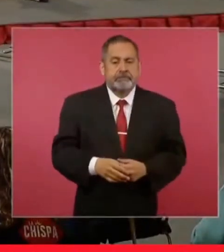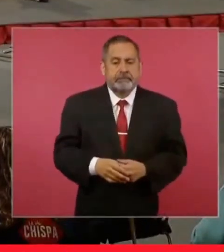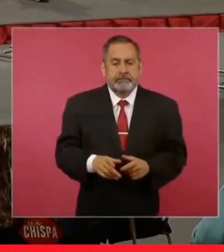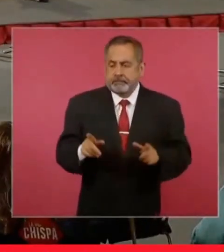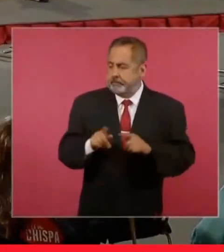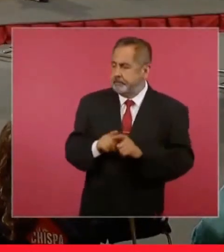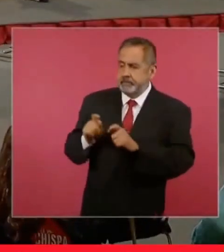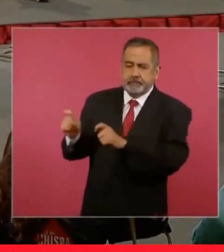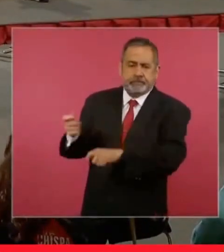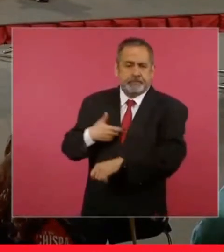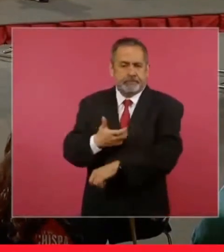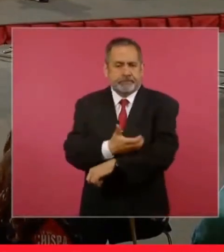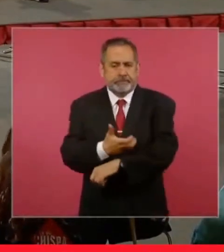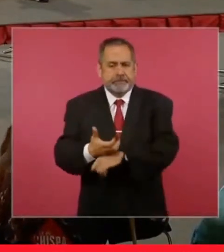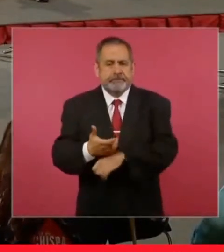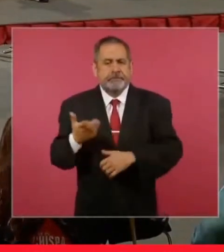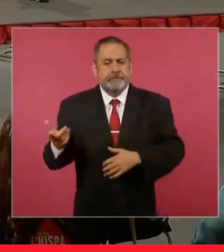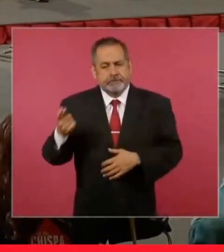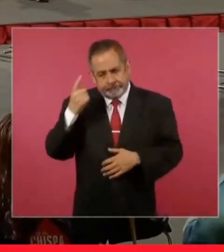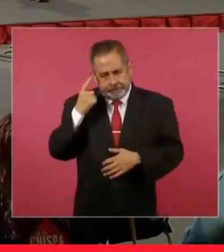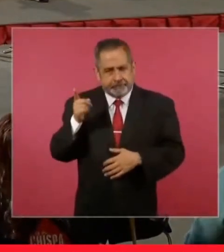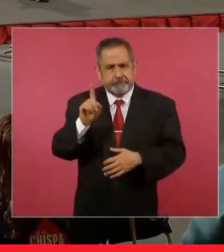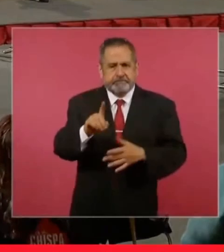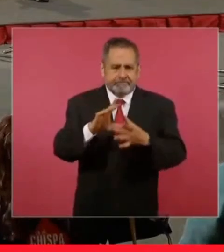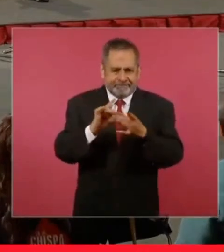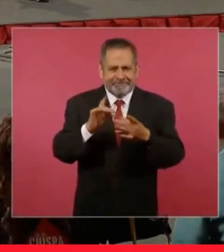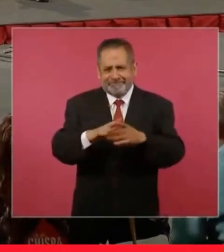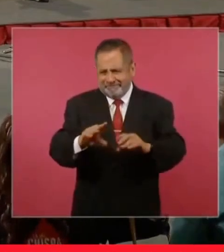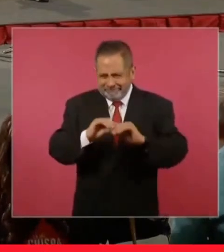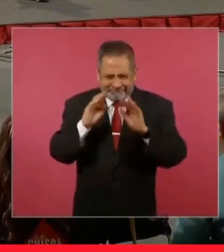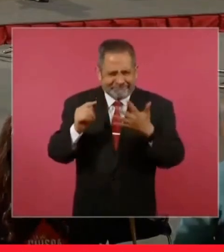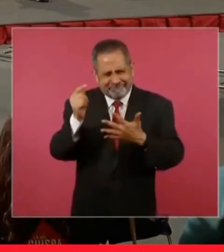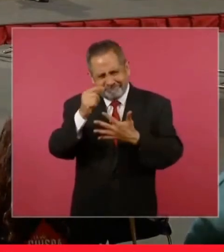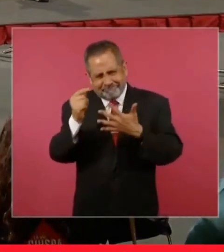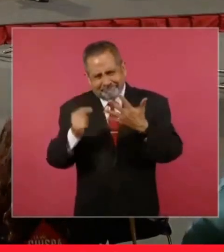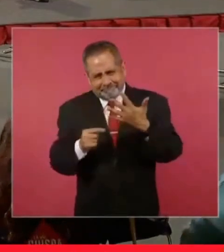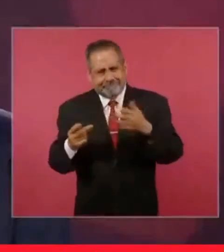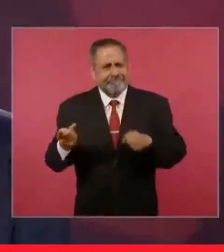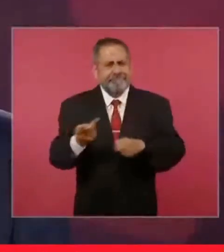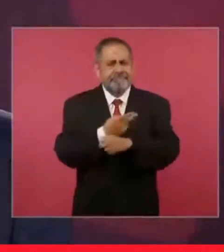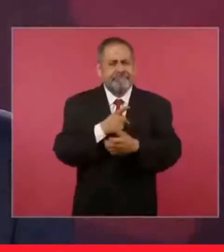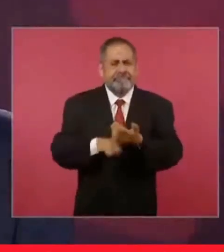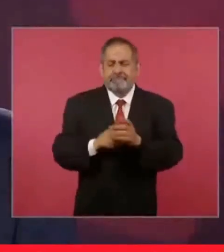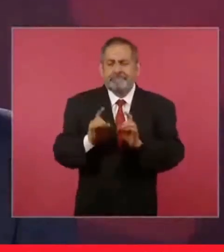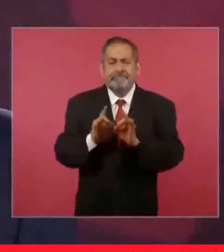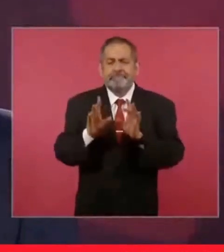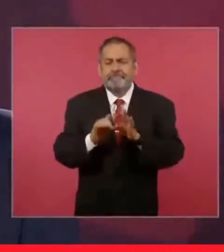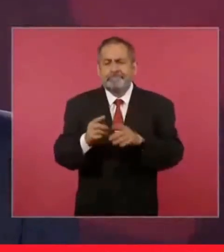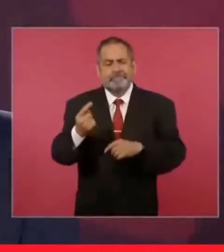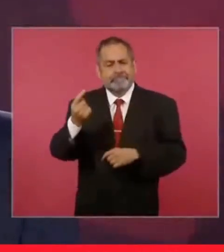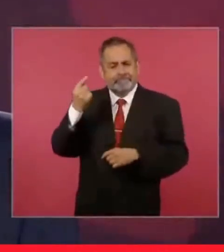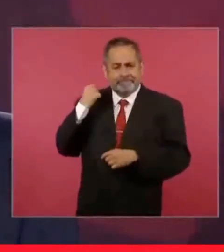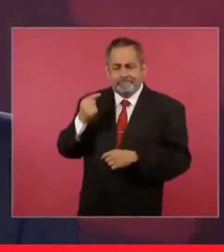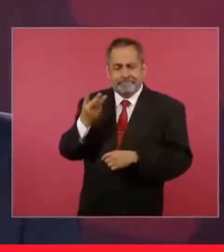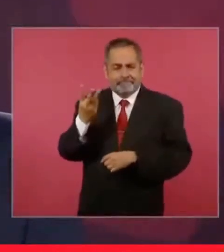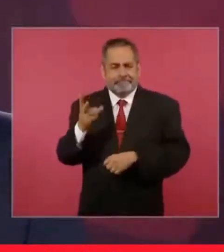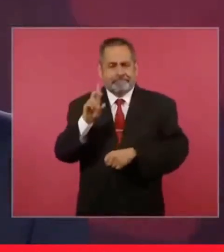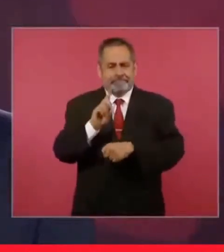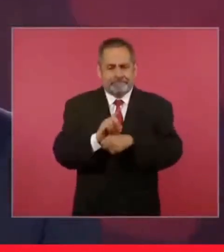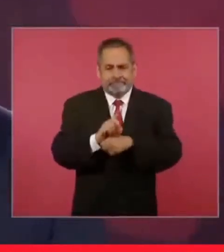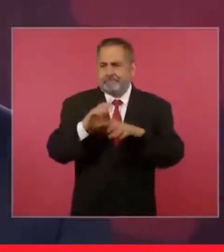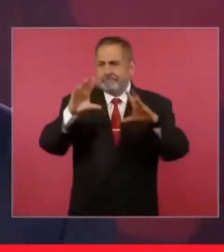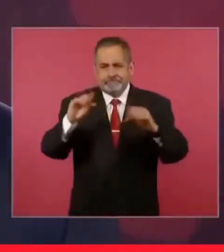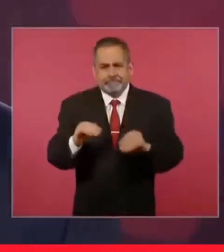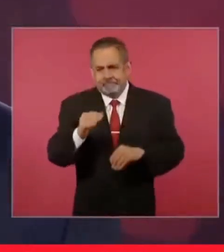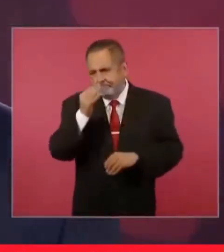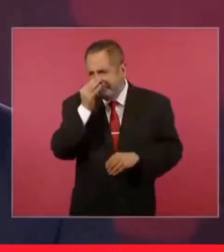palabra a mi compañero para que explique ya con detalle lo que fue este evento, que tuvo una extensión de 3 días y que